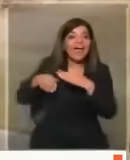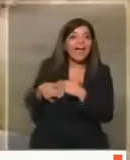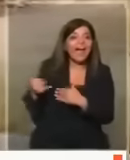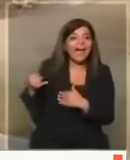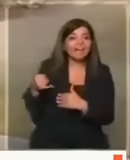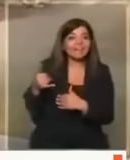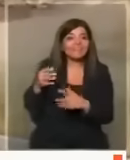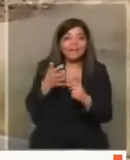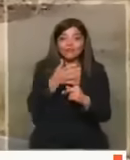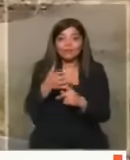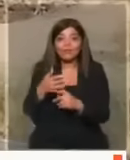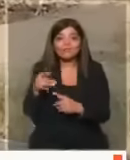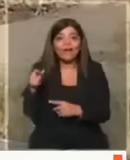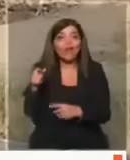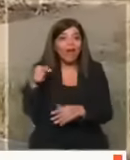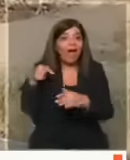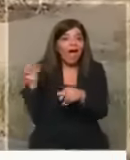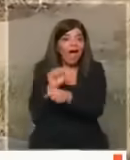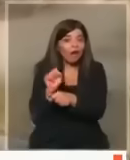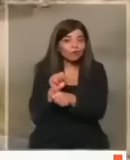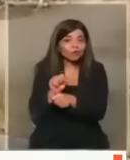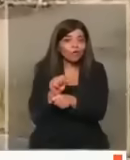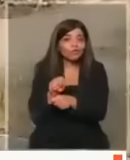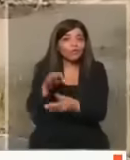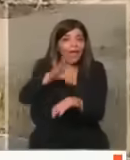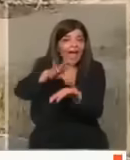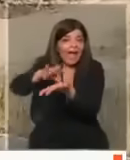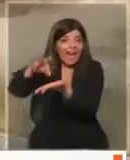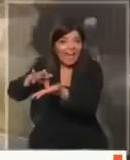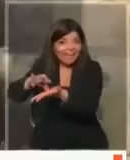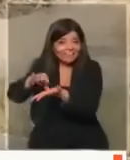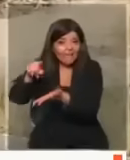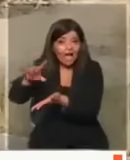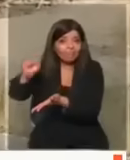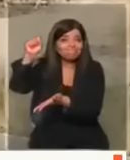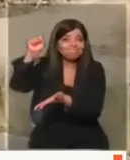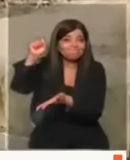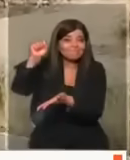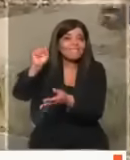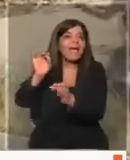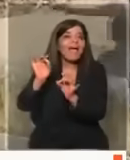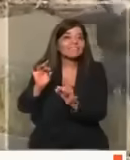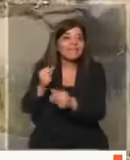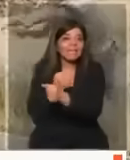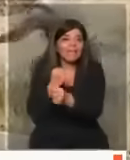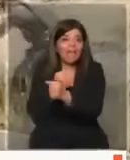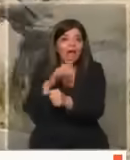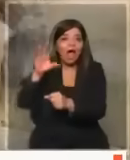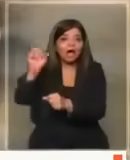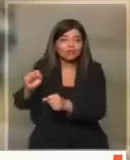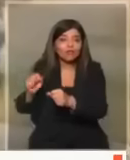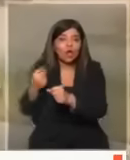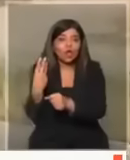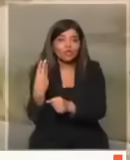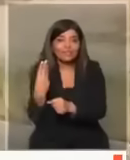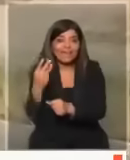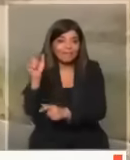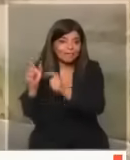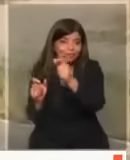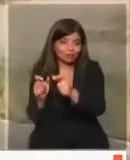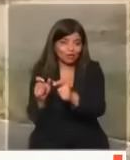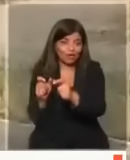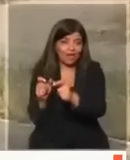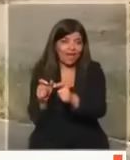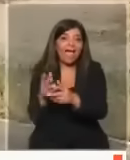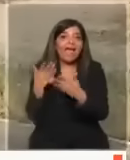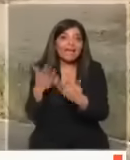habían secuestrado, lo que permitió geoposicionar al automóvil. Y así es como Carabineros logró detener a los tres primeros sujetos que armados